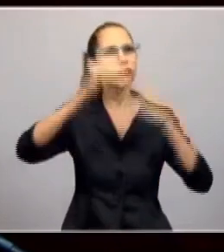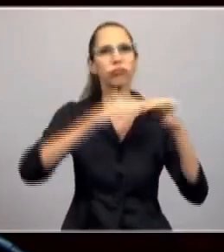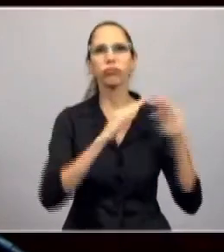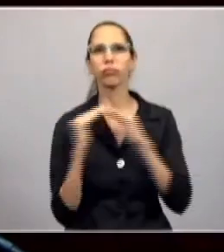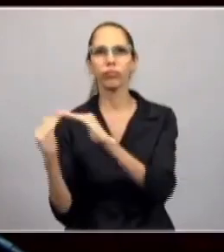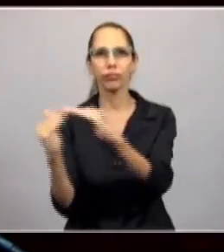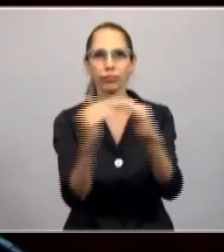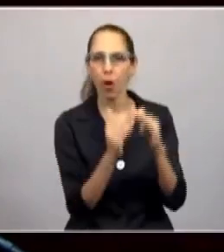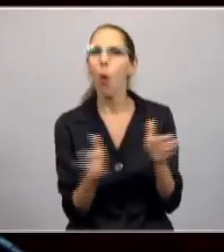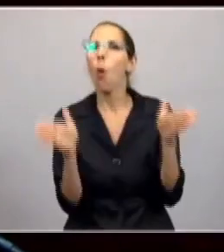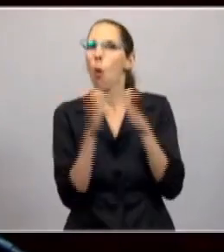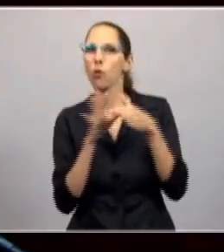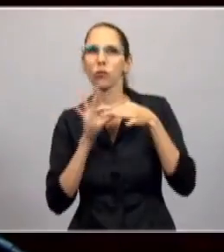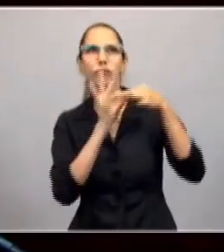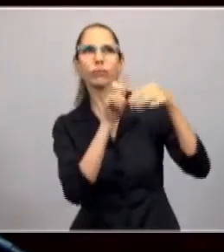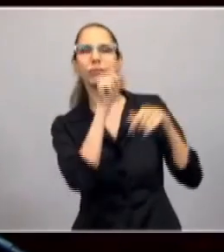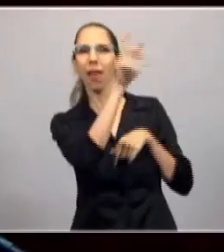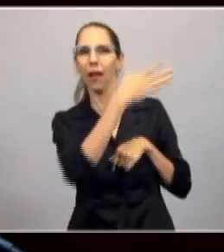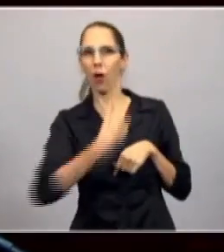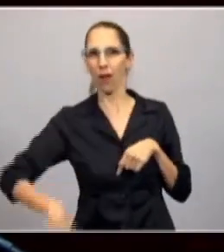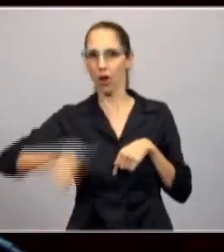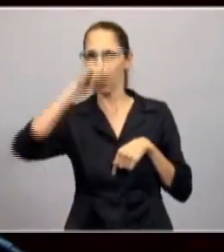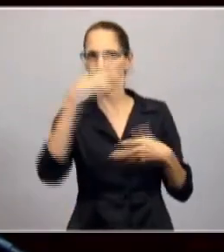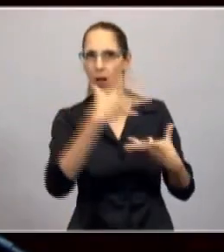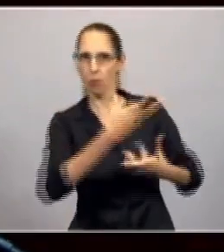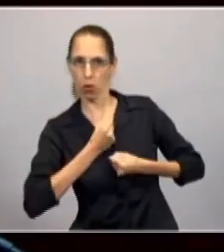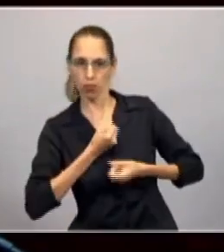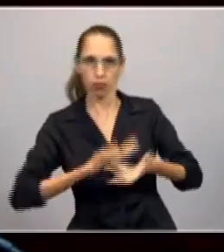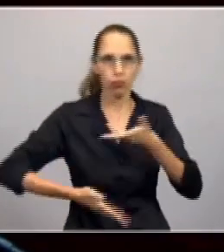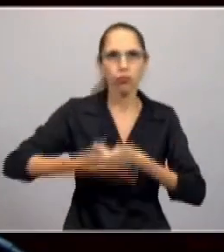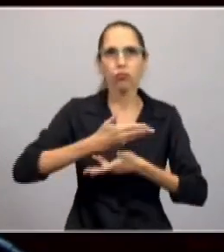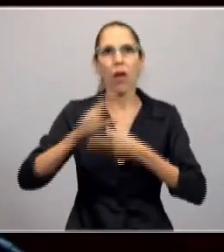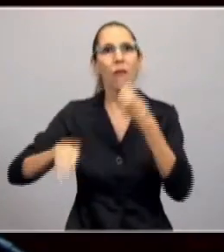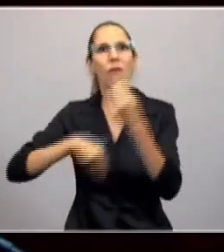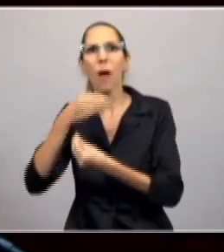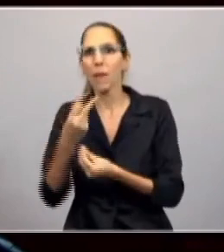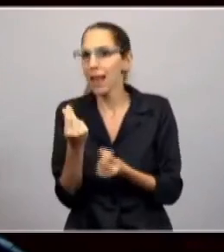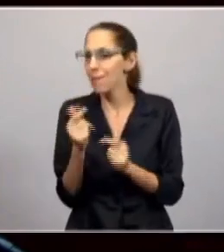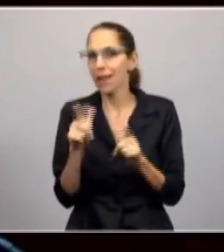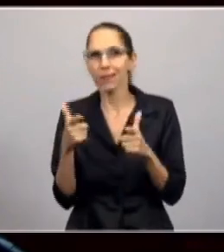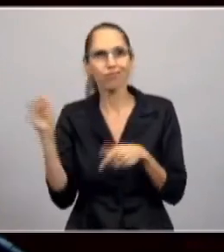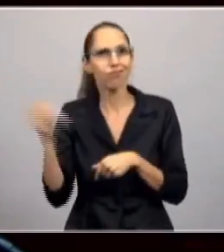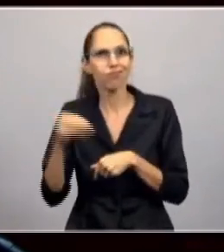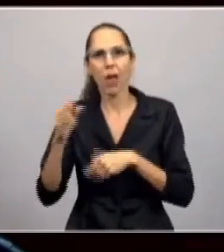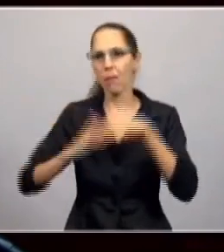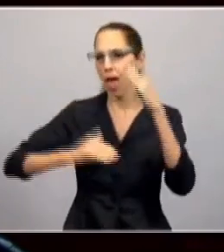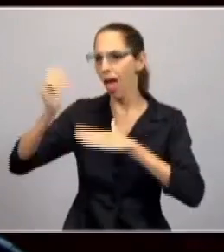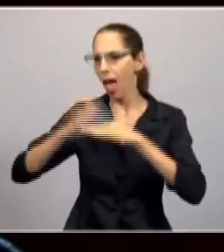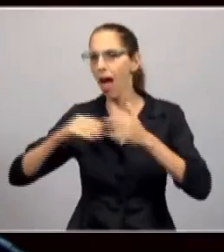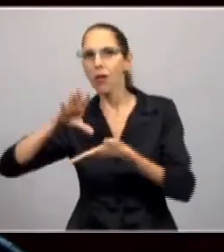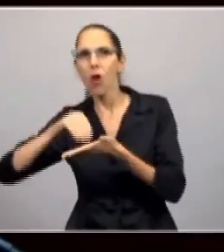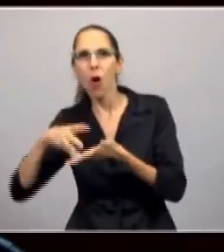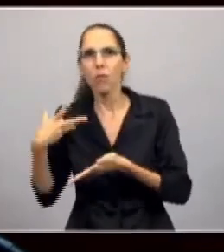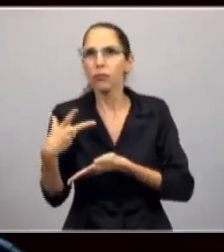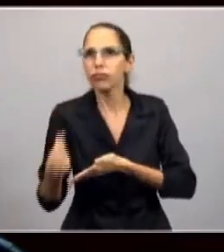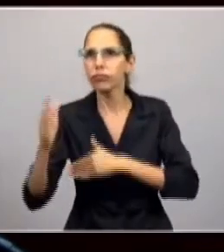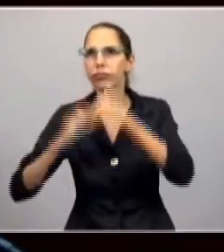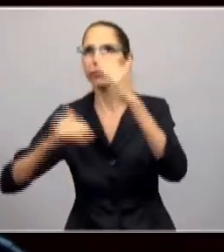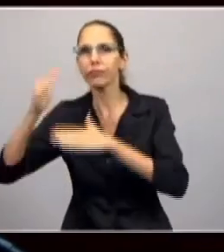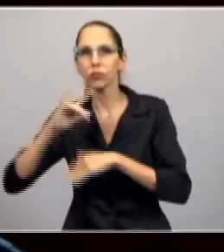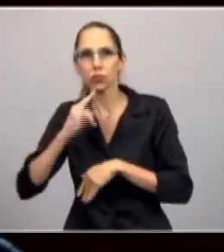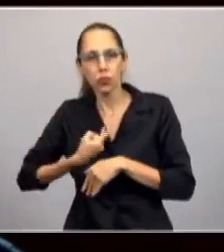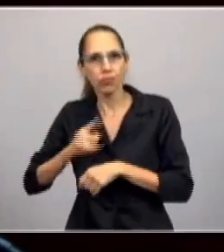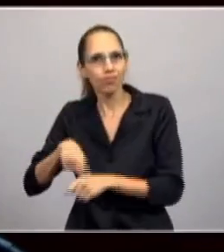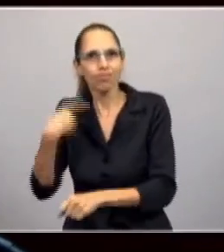con el Gobierno Nacional. La familia que no tiene suficiente para comprar un terreno y construir su casa nunca va a poder acceder a